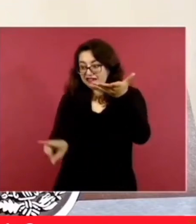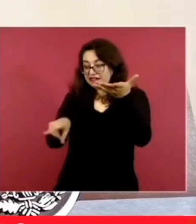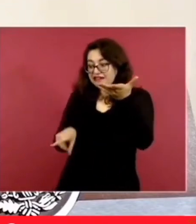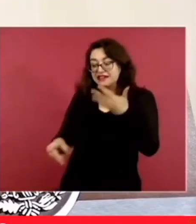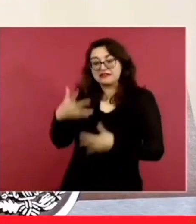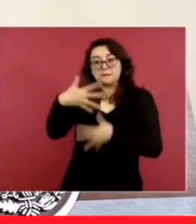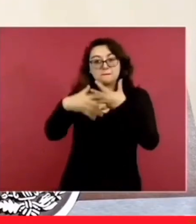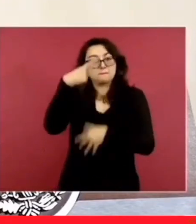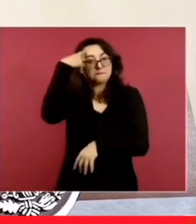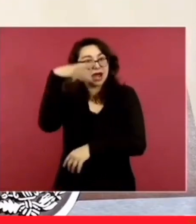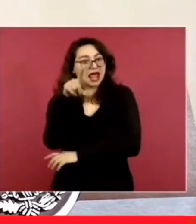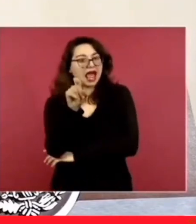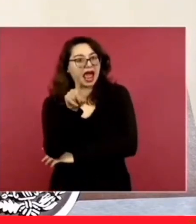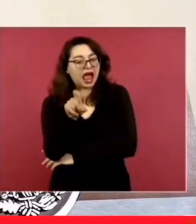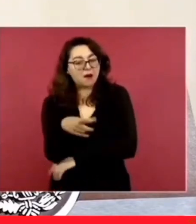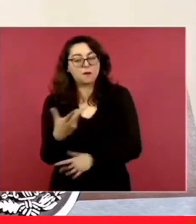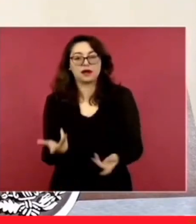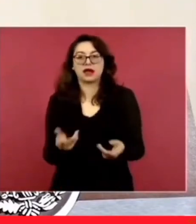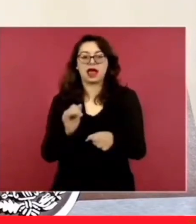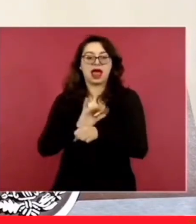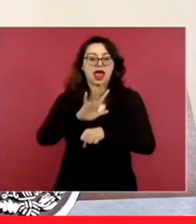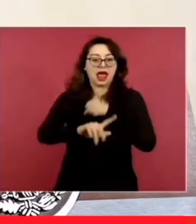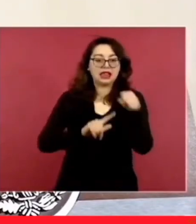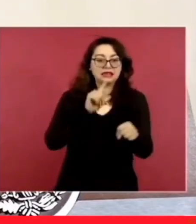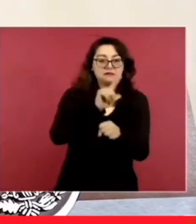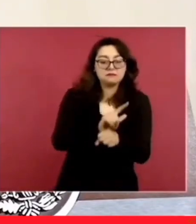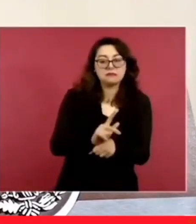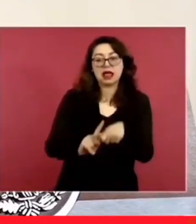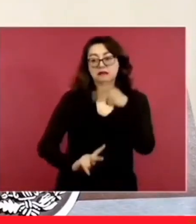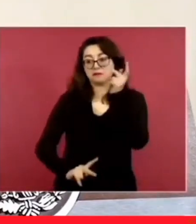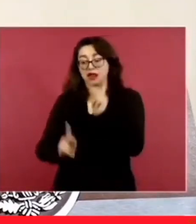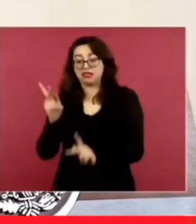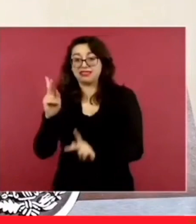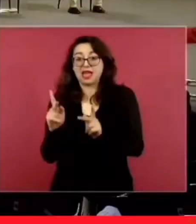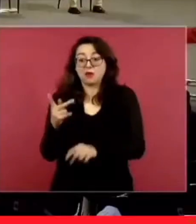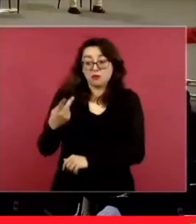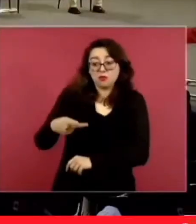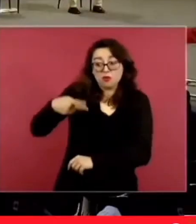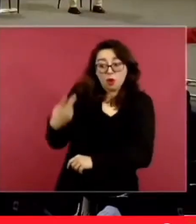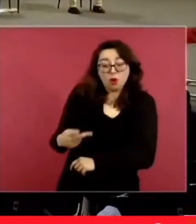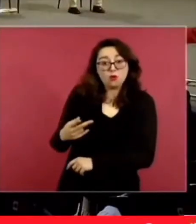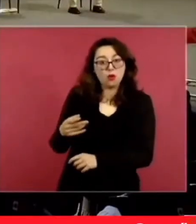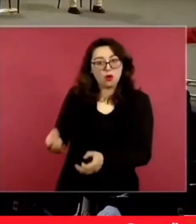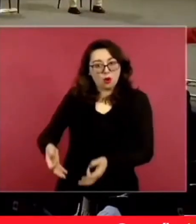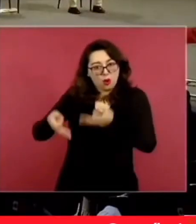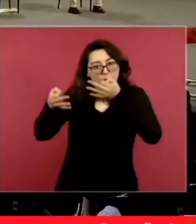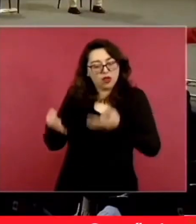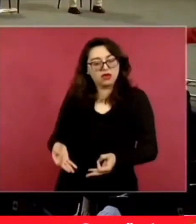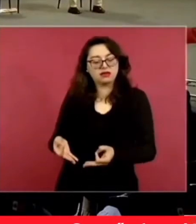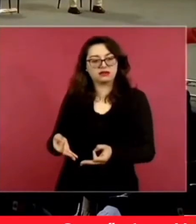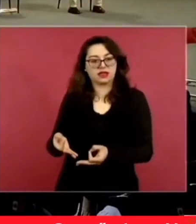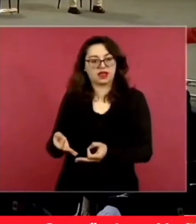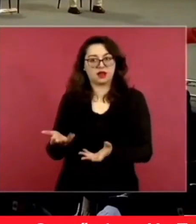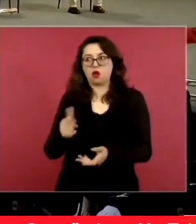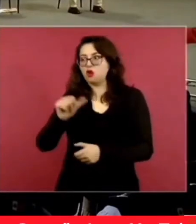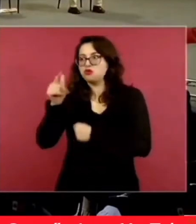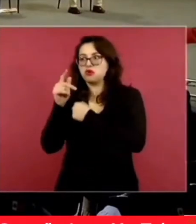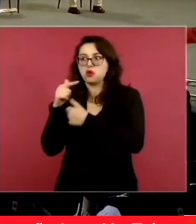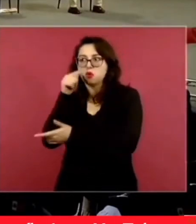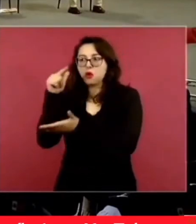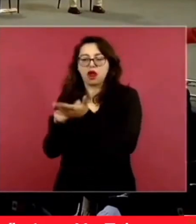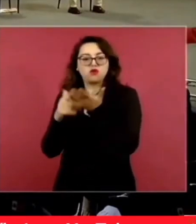fauna, entre ellos 280 endémicos, solo están en este espacio, y 55 de